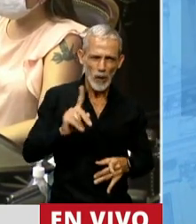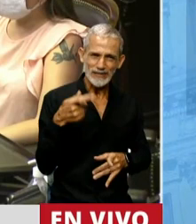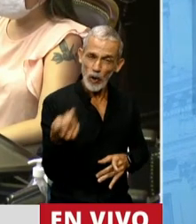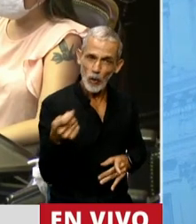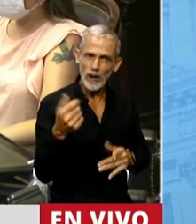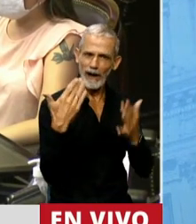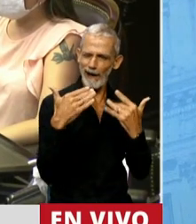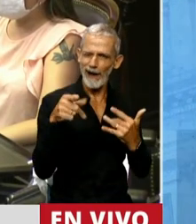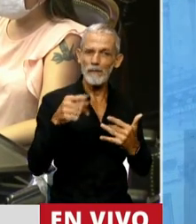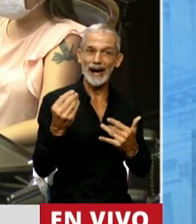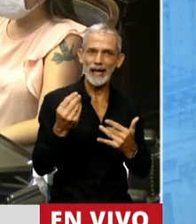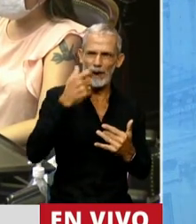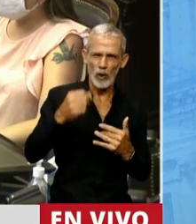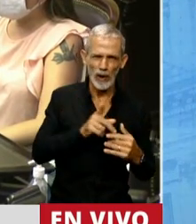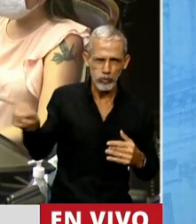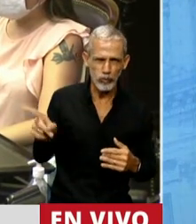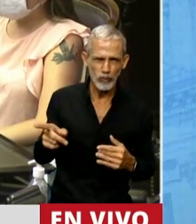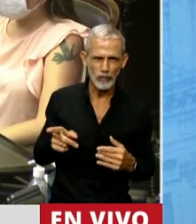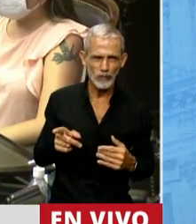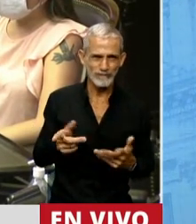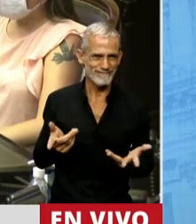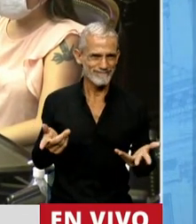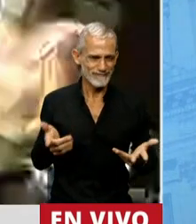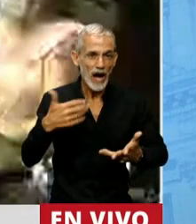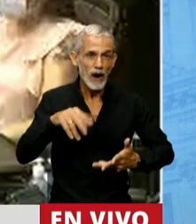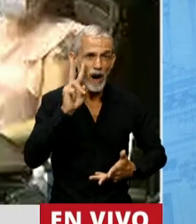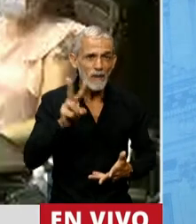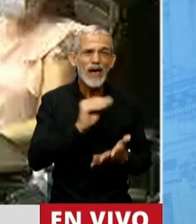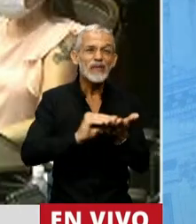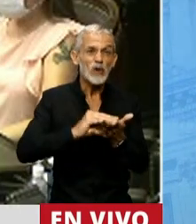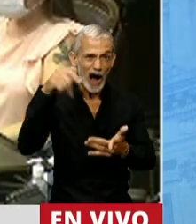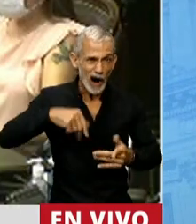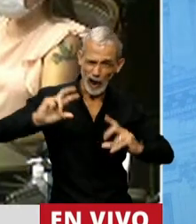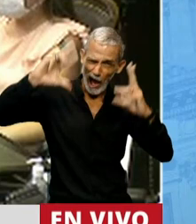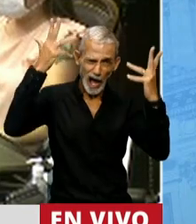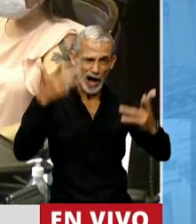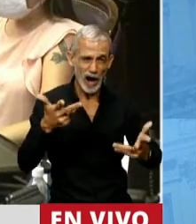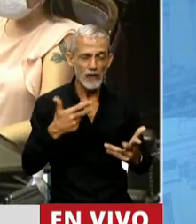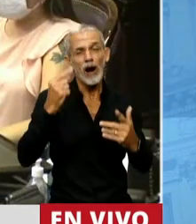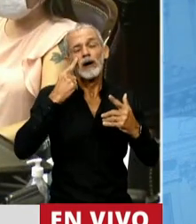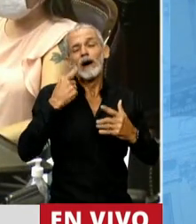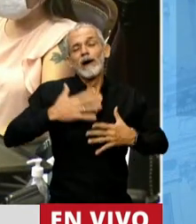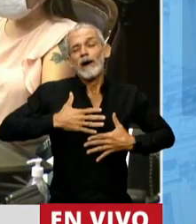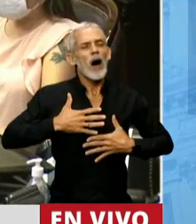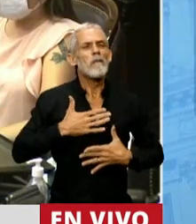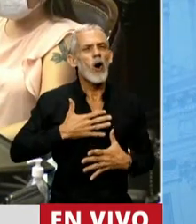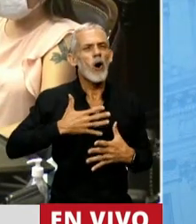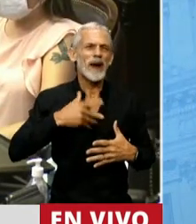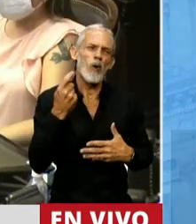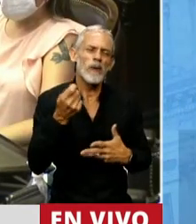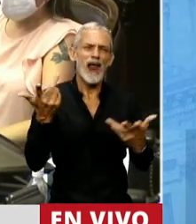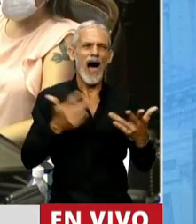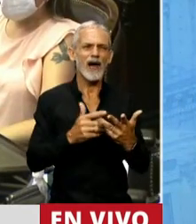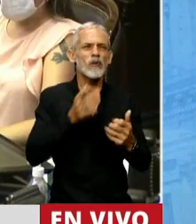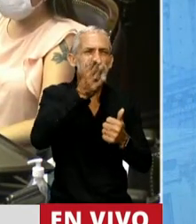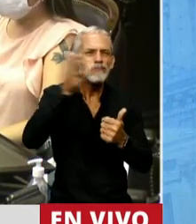como excusa para ese fin. Ya no vemos diputados y diputadas conmovidos recorriendo los estudios